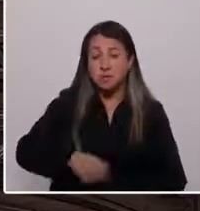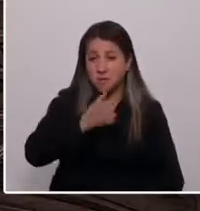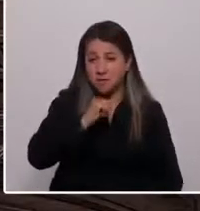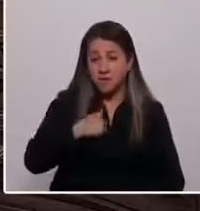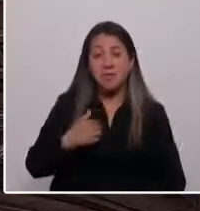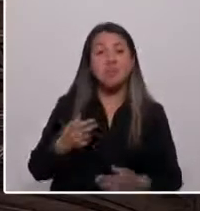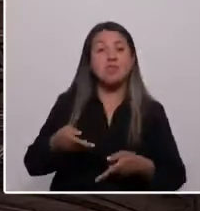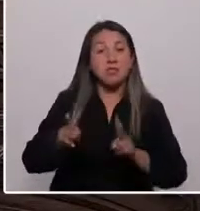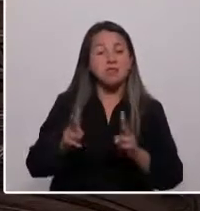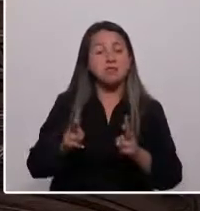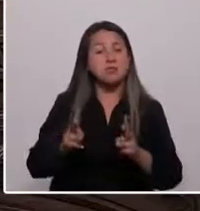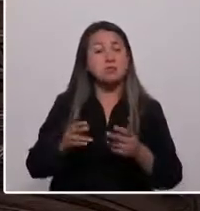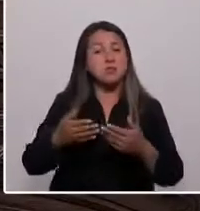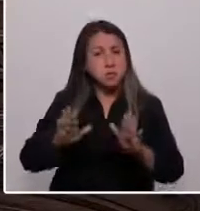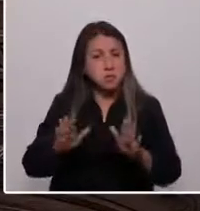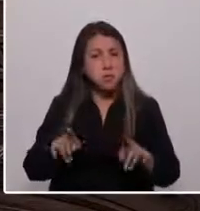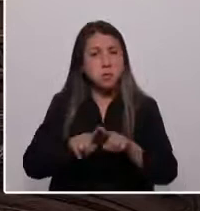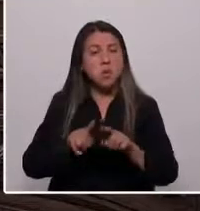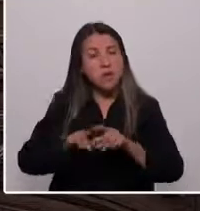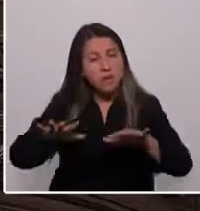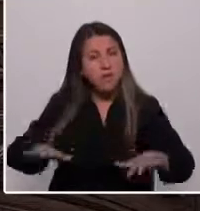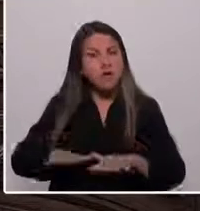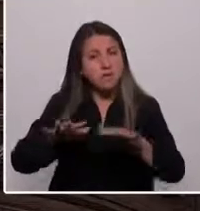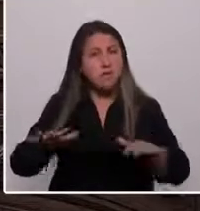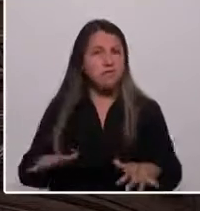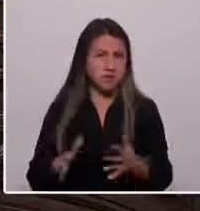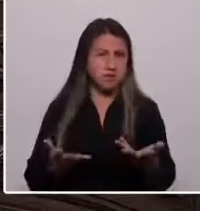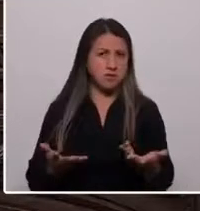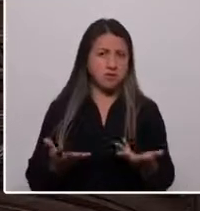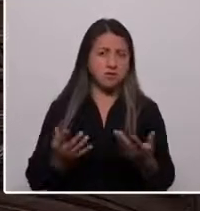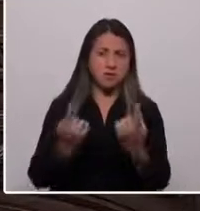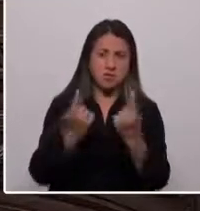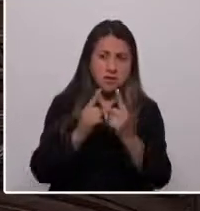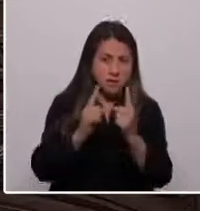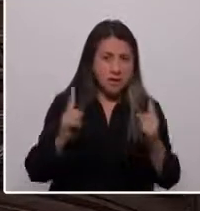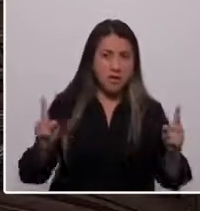esfuerzo y el trabajo de cada ciudadano